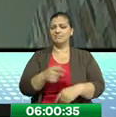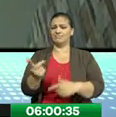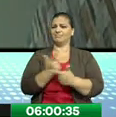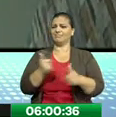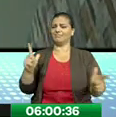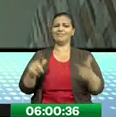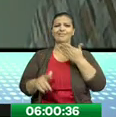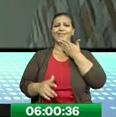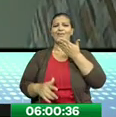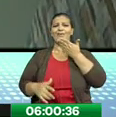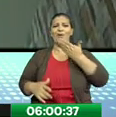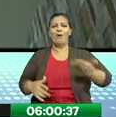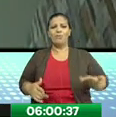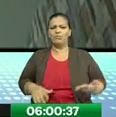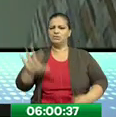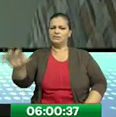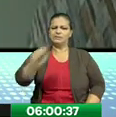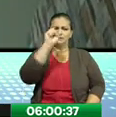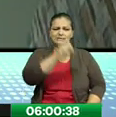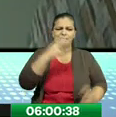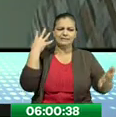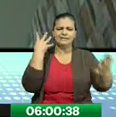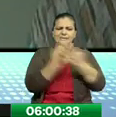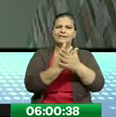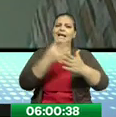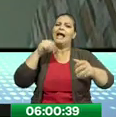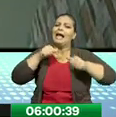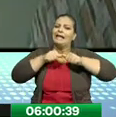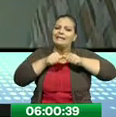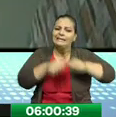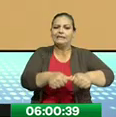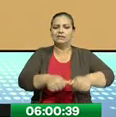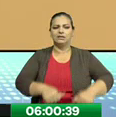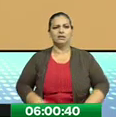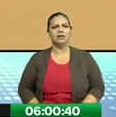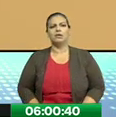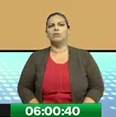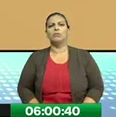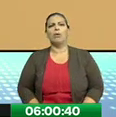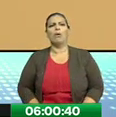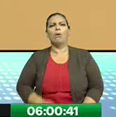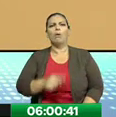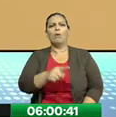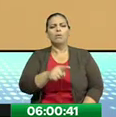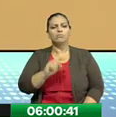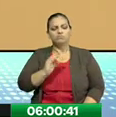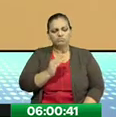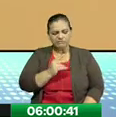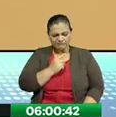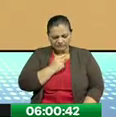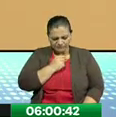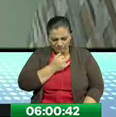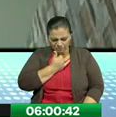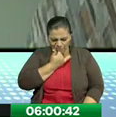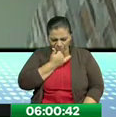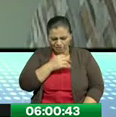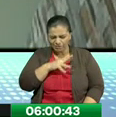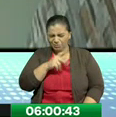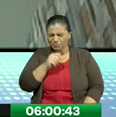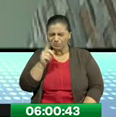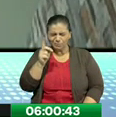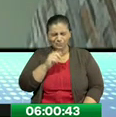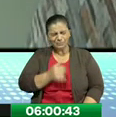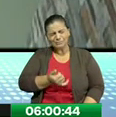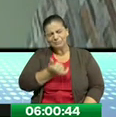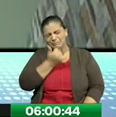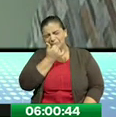hay una... El huevo de Ging Ging Congo. Claro. No hay una rehabilitación como tal, ¿no? Porque tienes que salir rehabilitado de